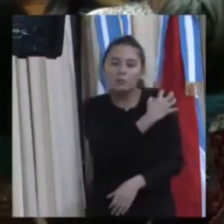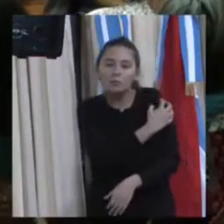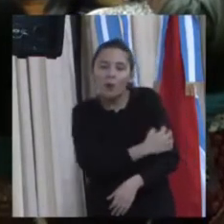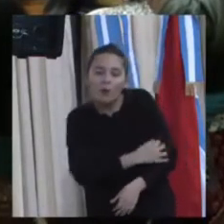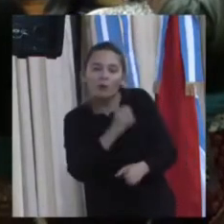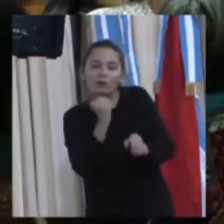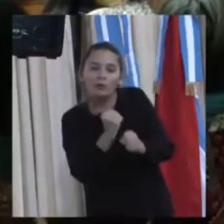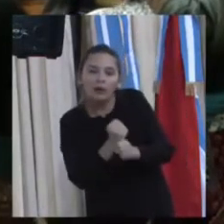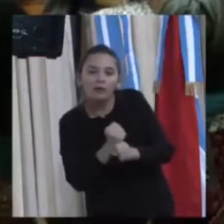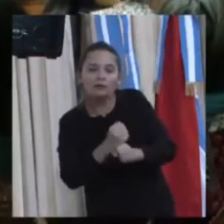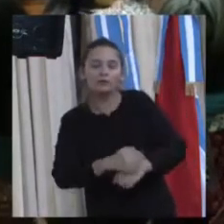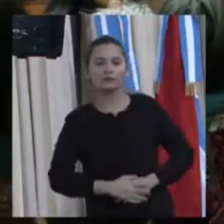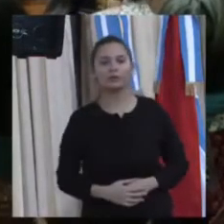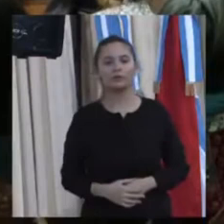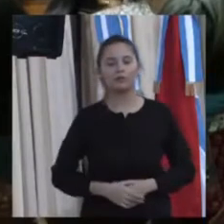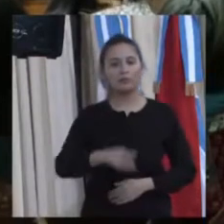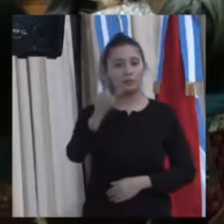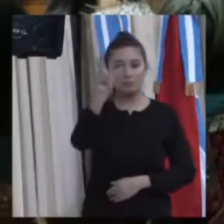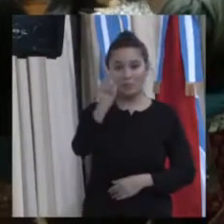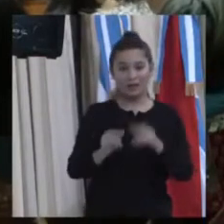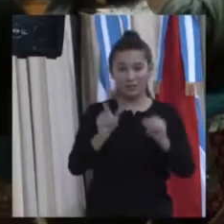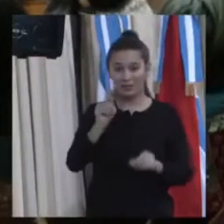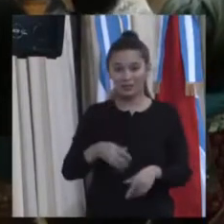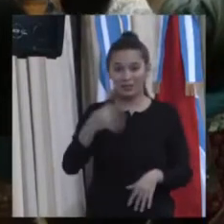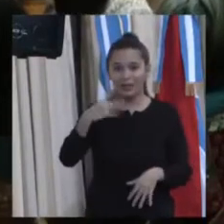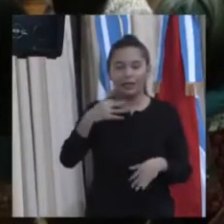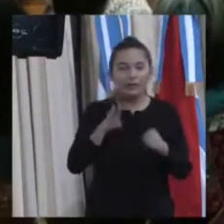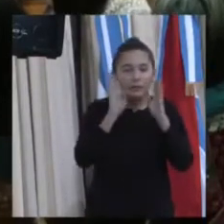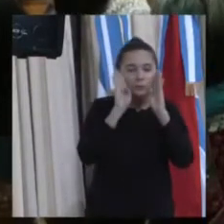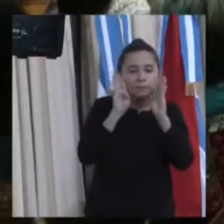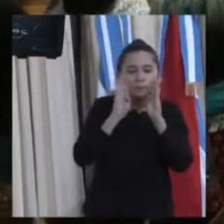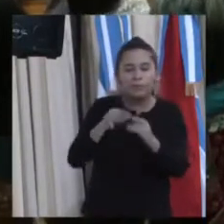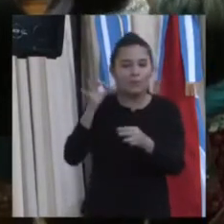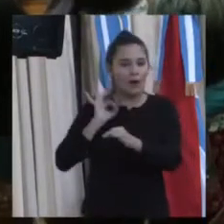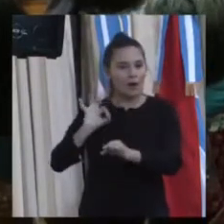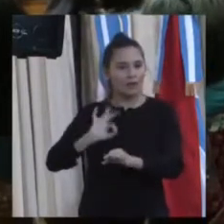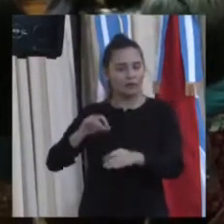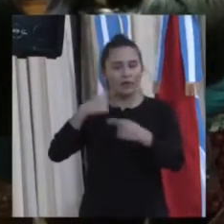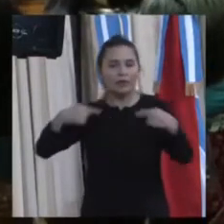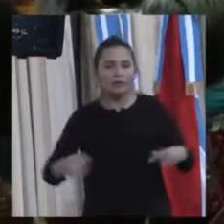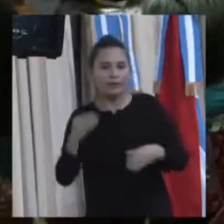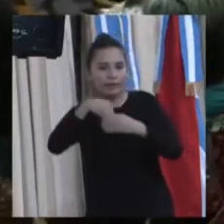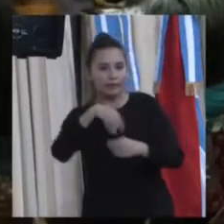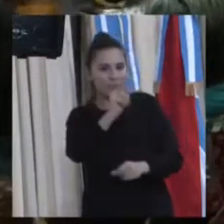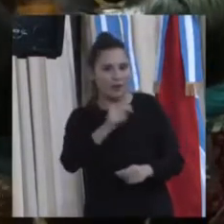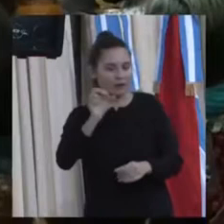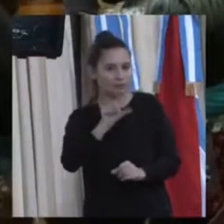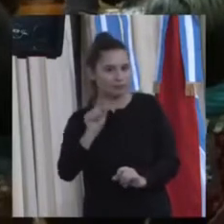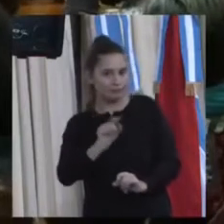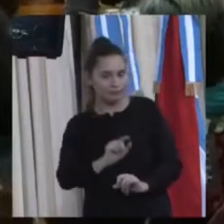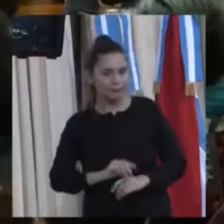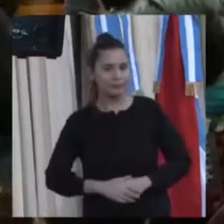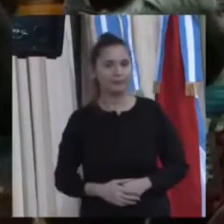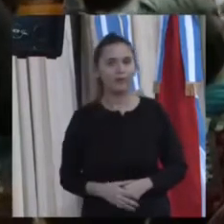estudiarse los problemas nacionales de cada país, deben los estudiantes servir en los consultorios gratuitos de odontología, de jurisprudencia,